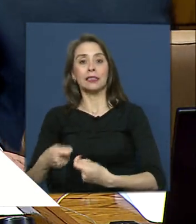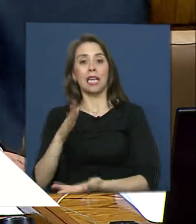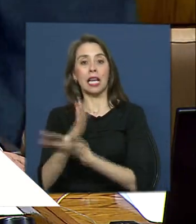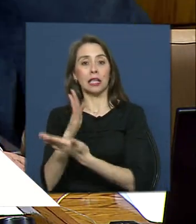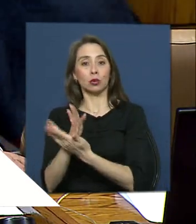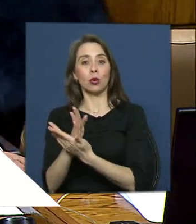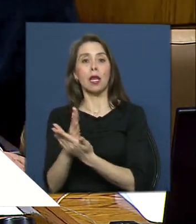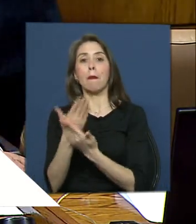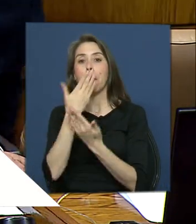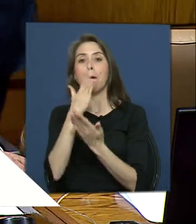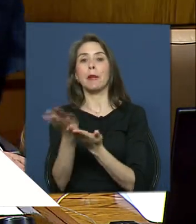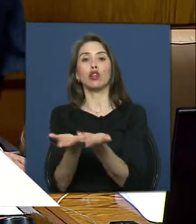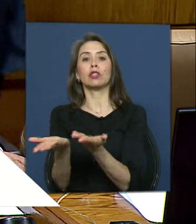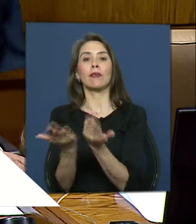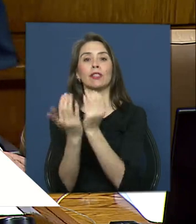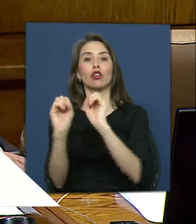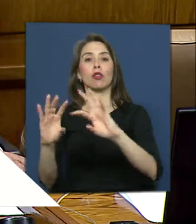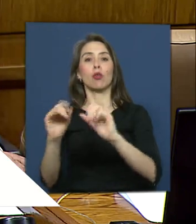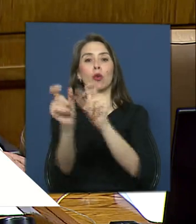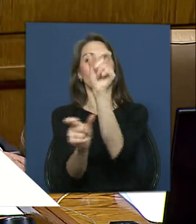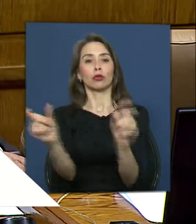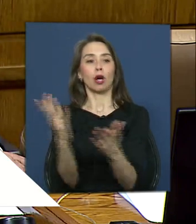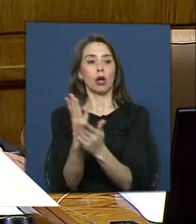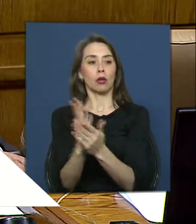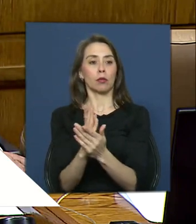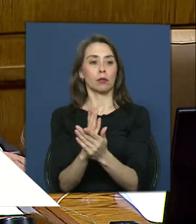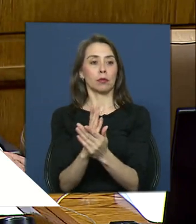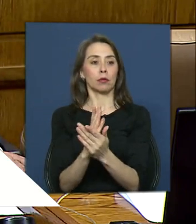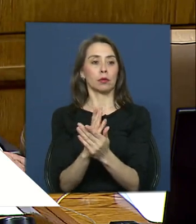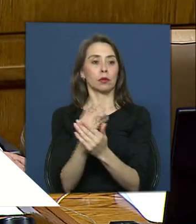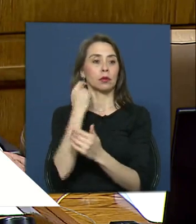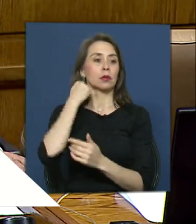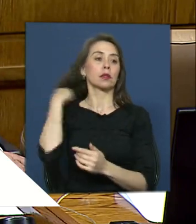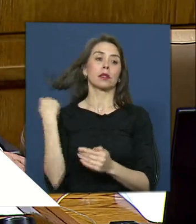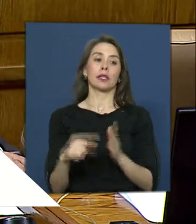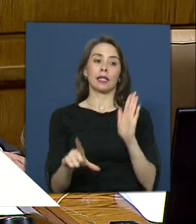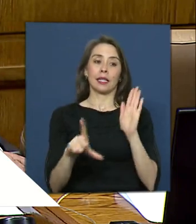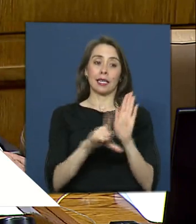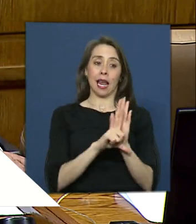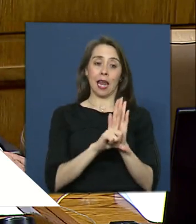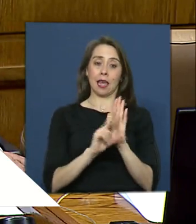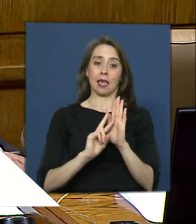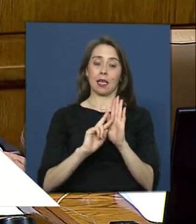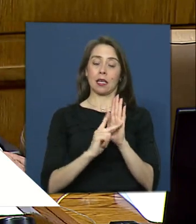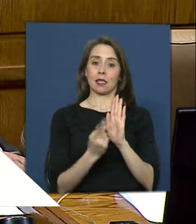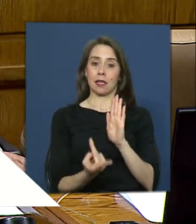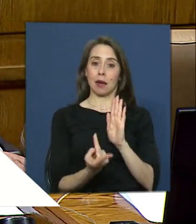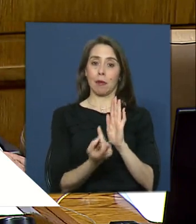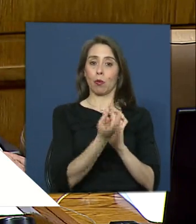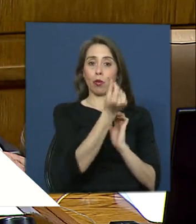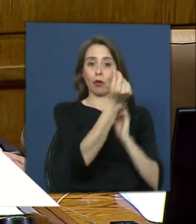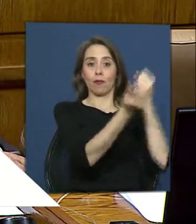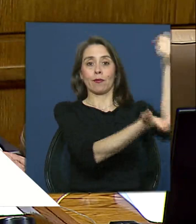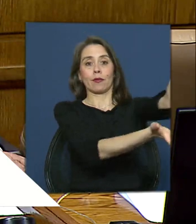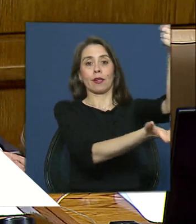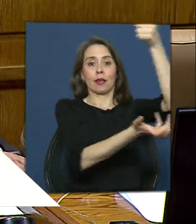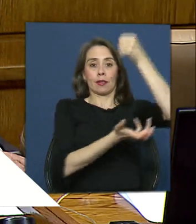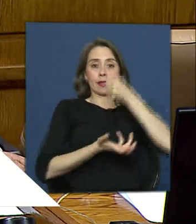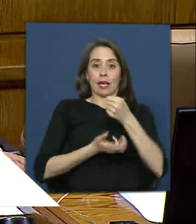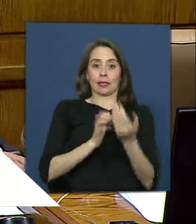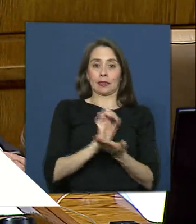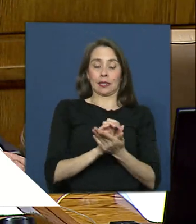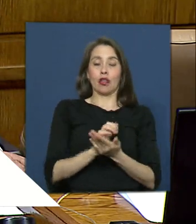educativo a los alumnos. Y que se desvirtúa incluso el principio de la ley cuando esos recursos por parte